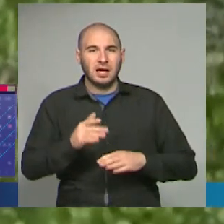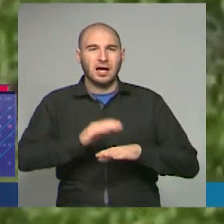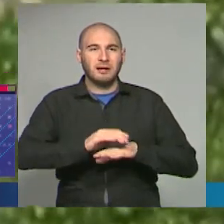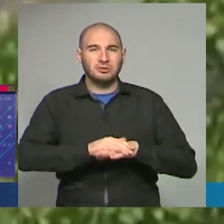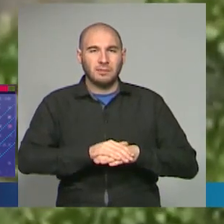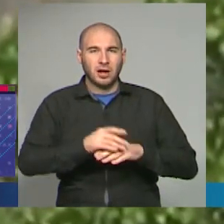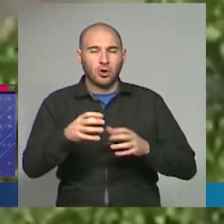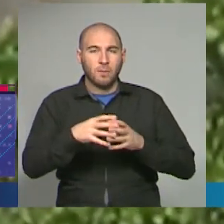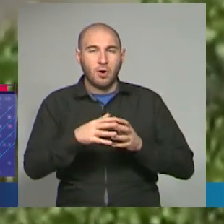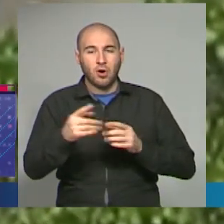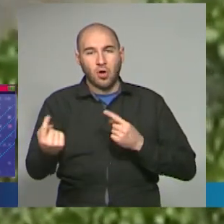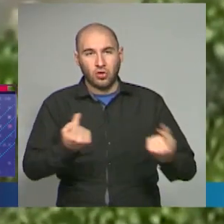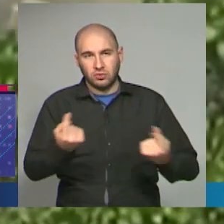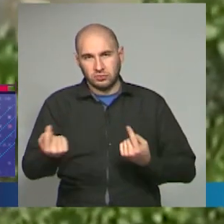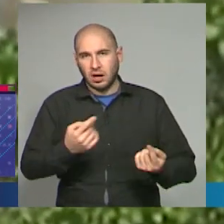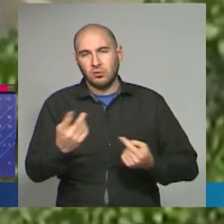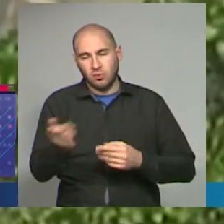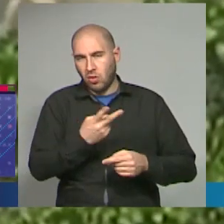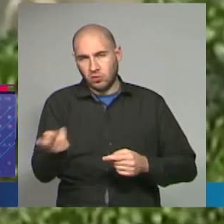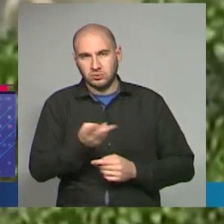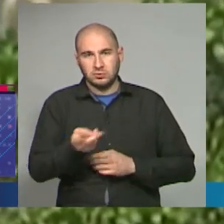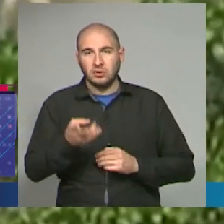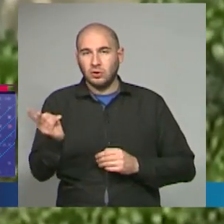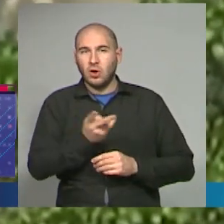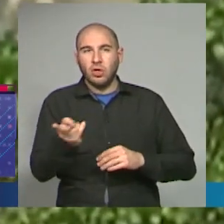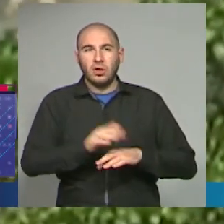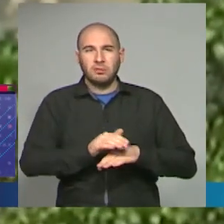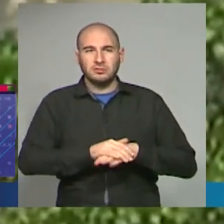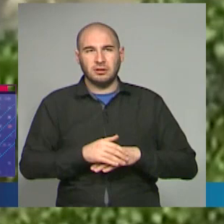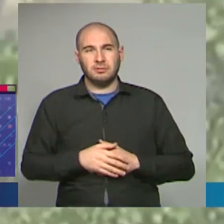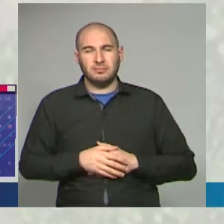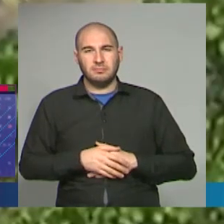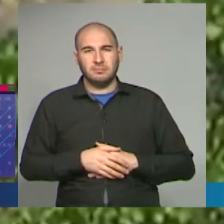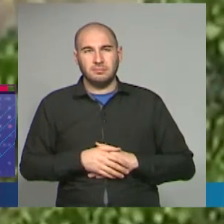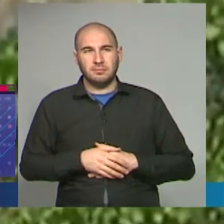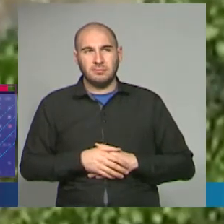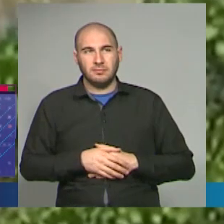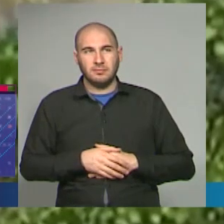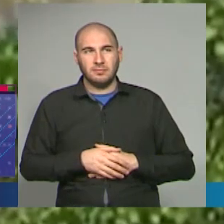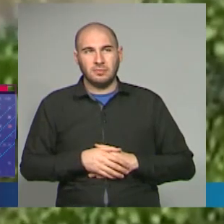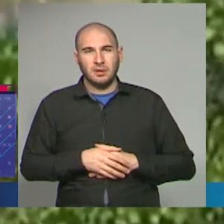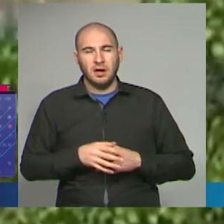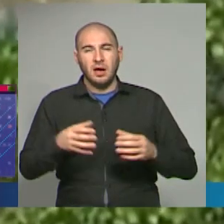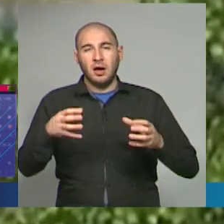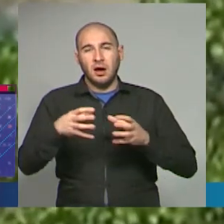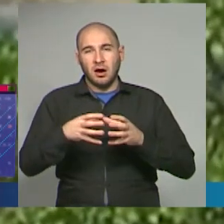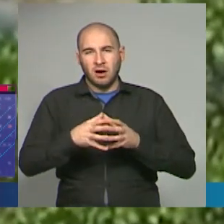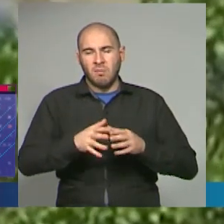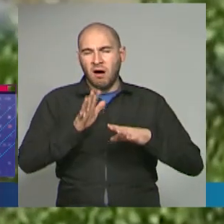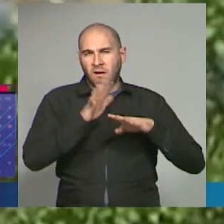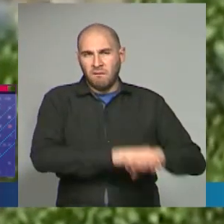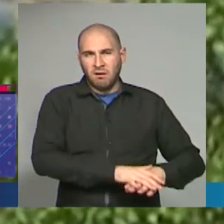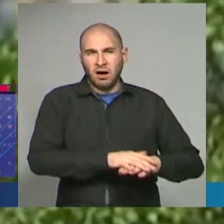responsabilidad de ambos lugares, ¿no es cierto? Ambas partes del conflicto. tanto de las fuerzas de